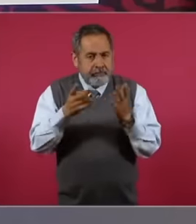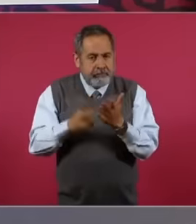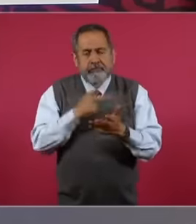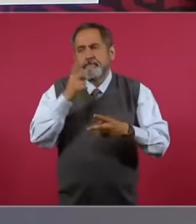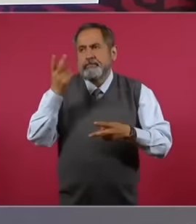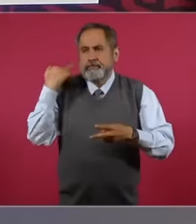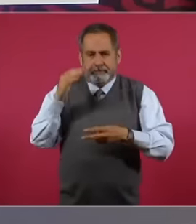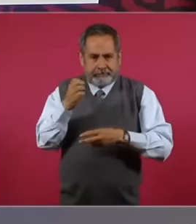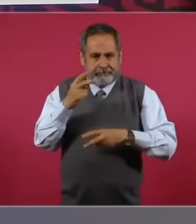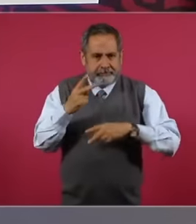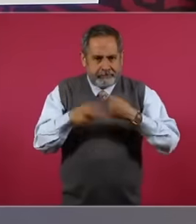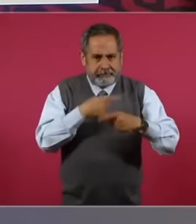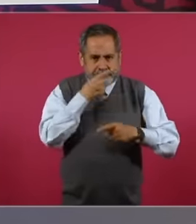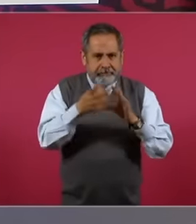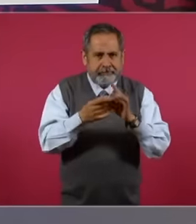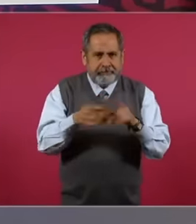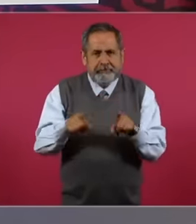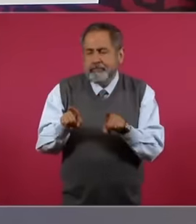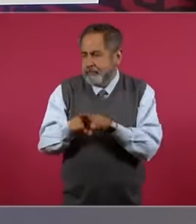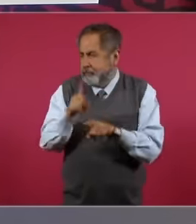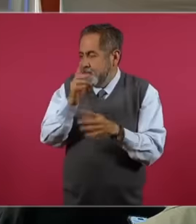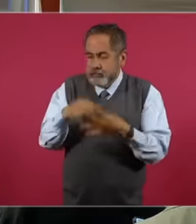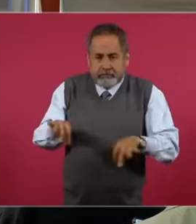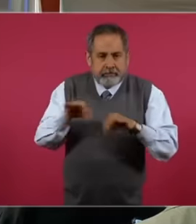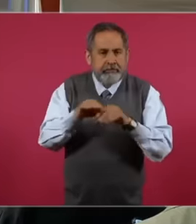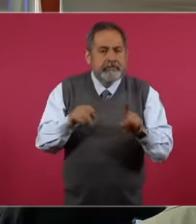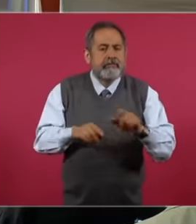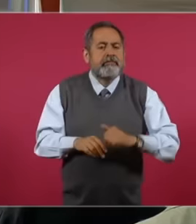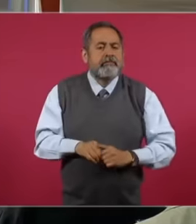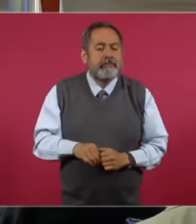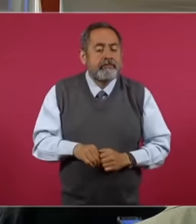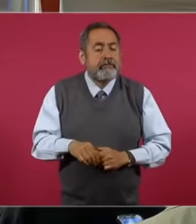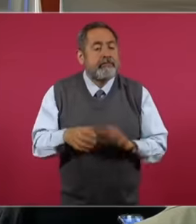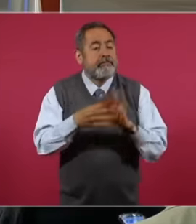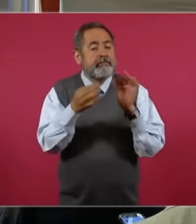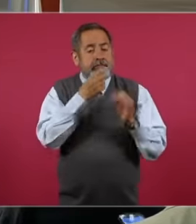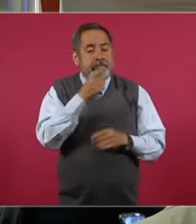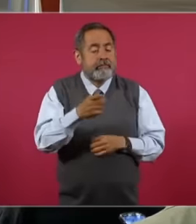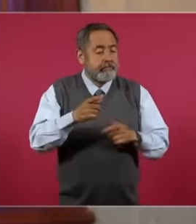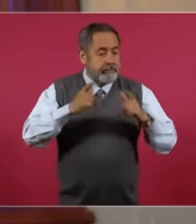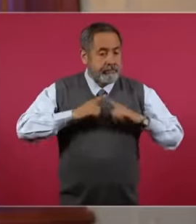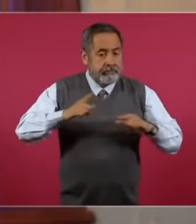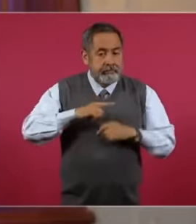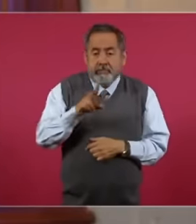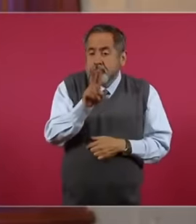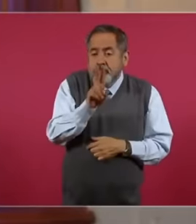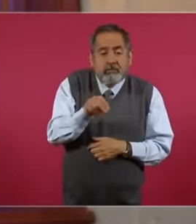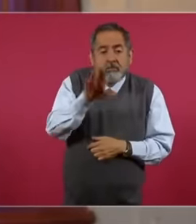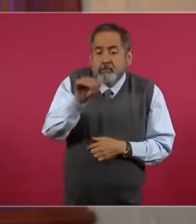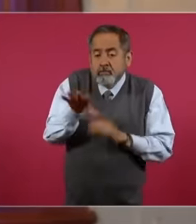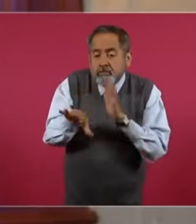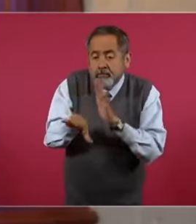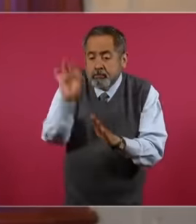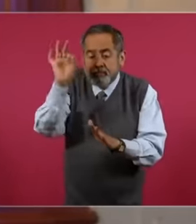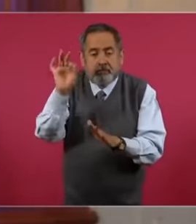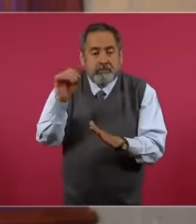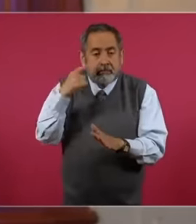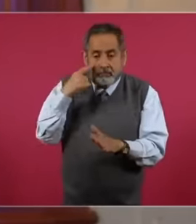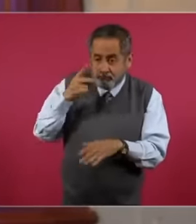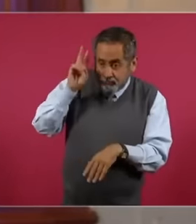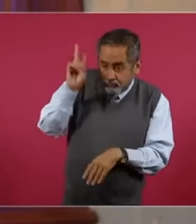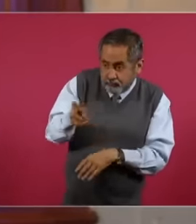en enero, y esto es algo muy importante, que los agentes nunca encontraron evidencias de primera